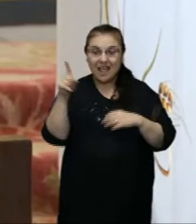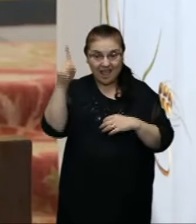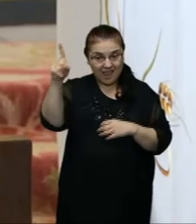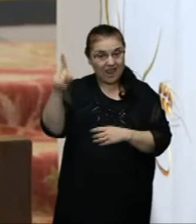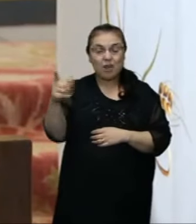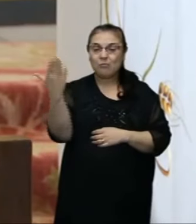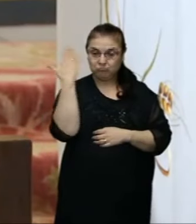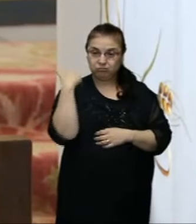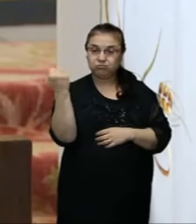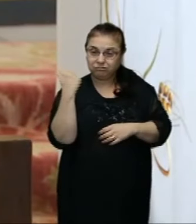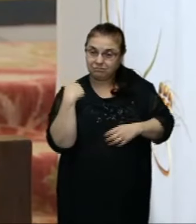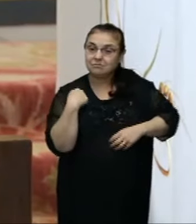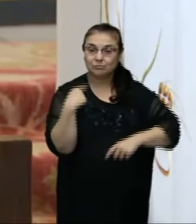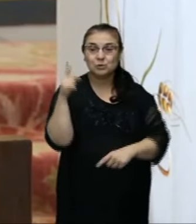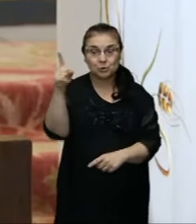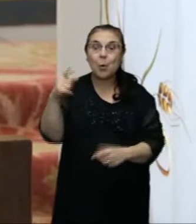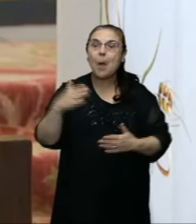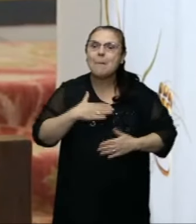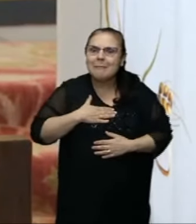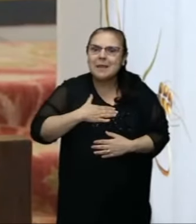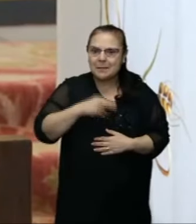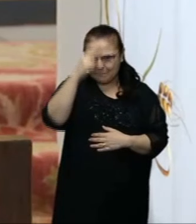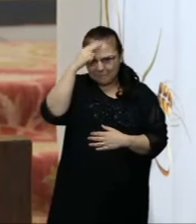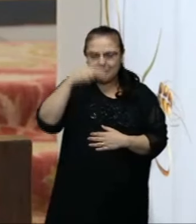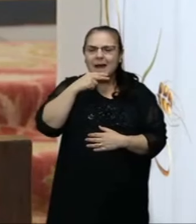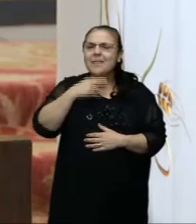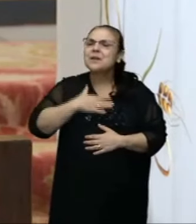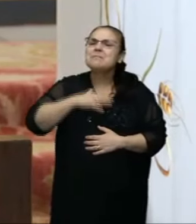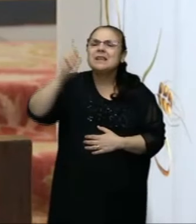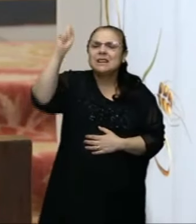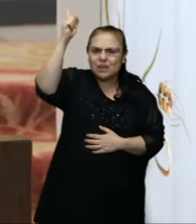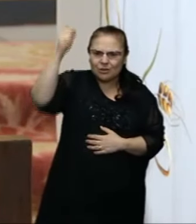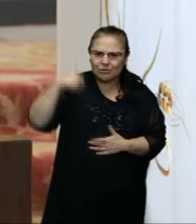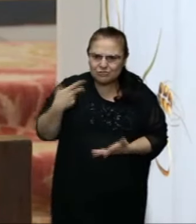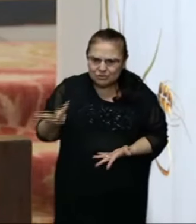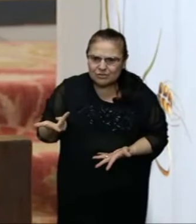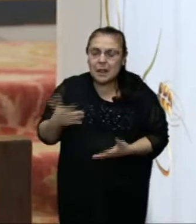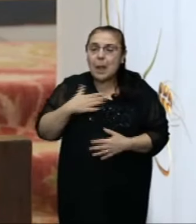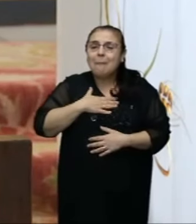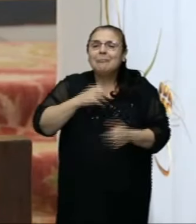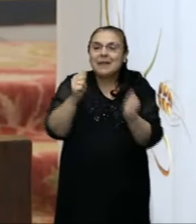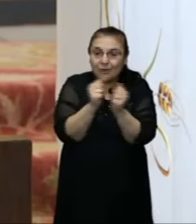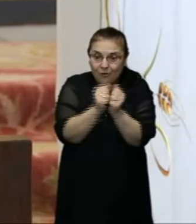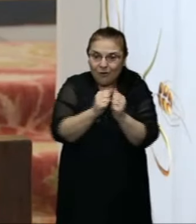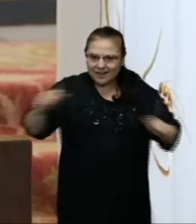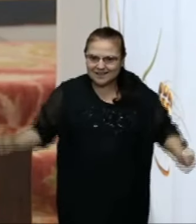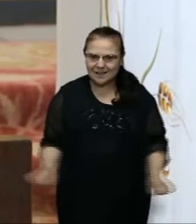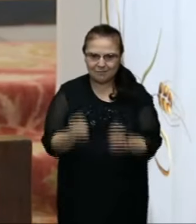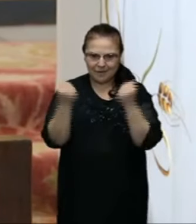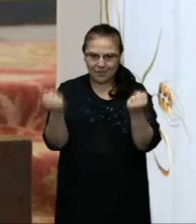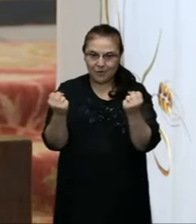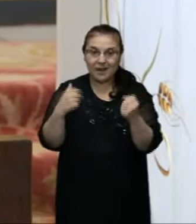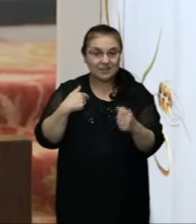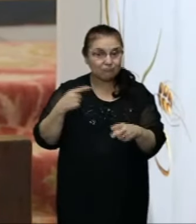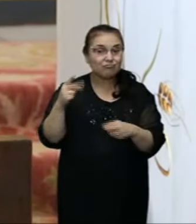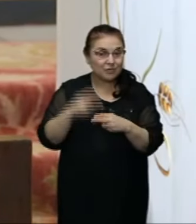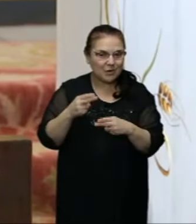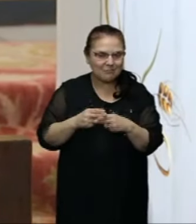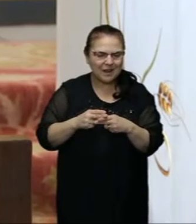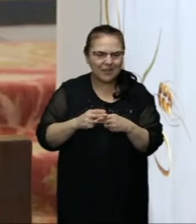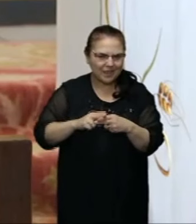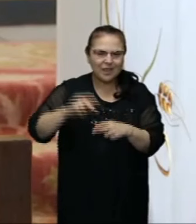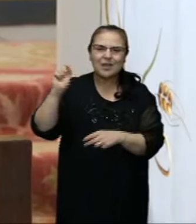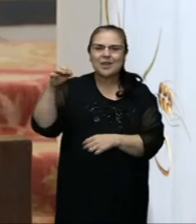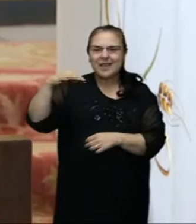invocará, tú eres mi Padre, mi Dios, mi roca salvadora, y lo nombraré mi